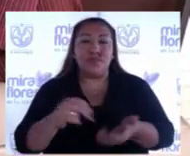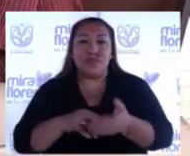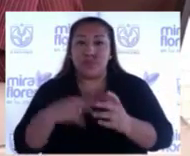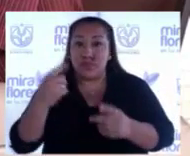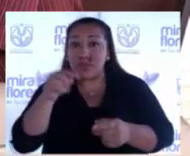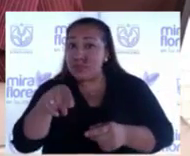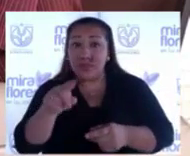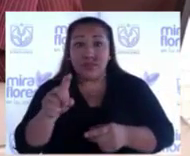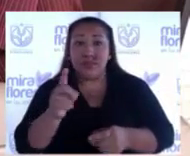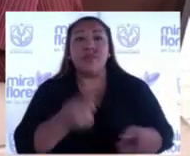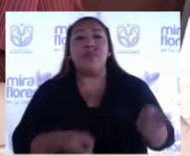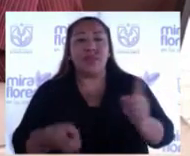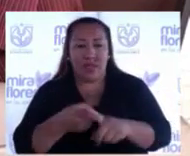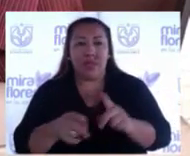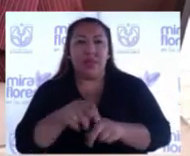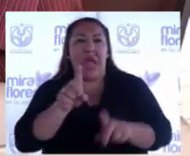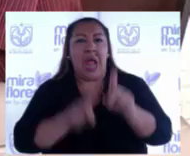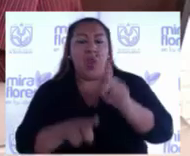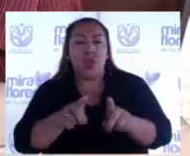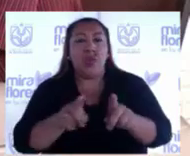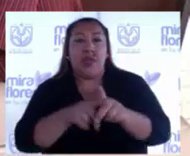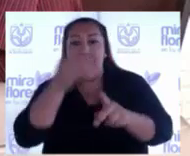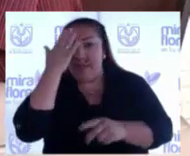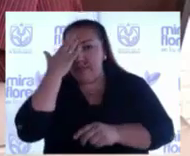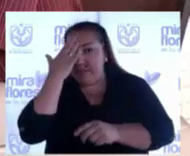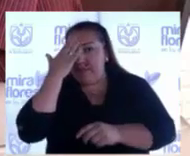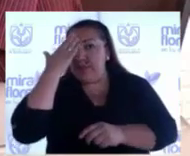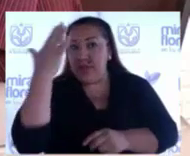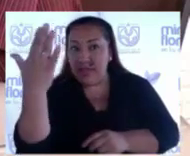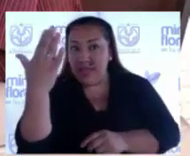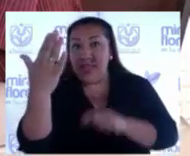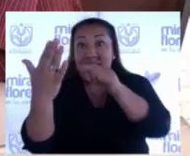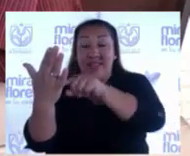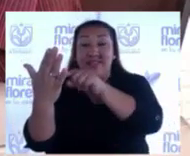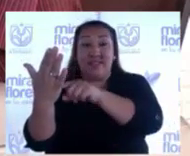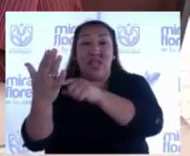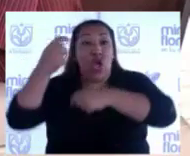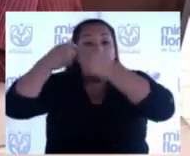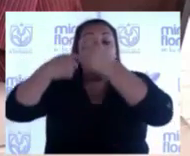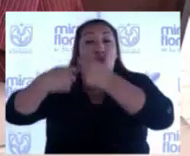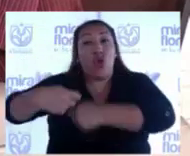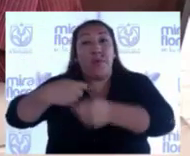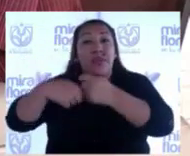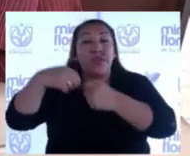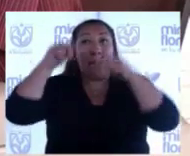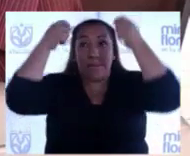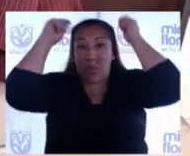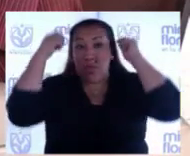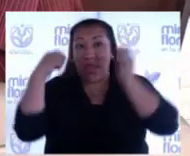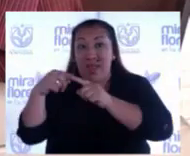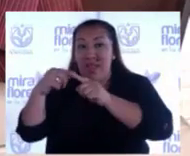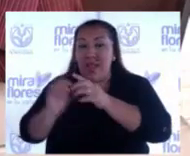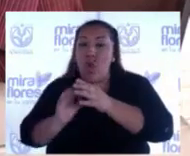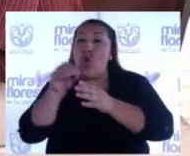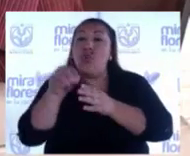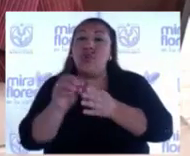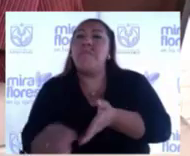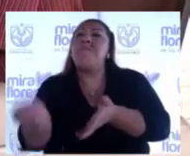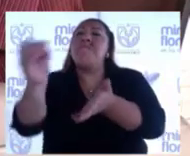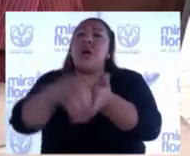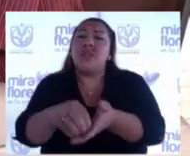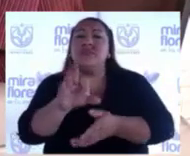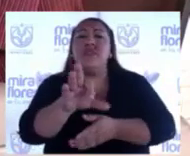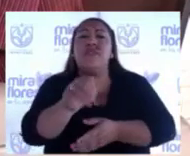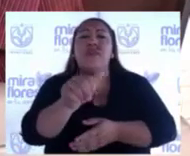solamente es eso, sino también informarles que al frente de este comercio ya también existe otro más, que es el de la